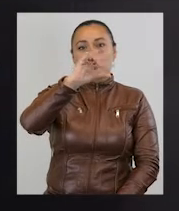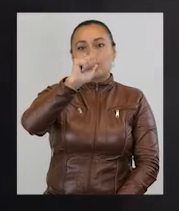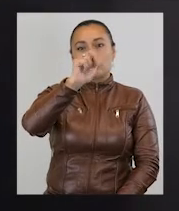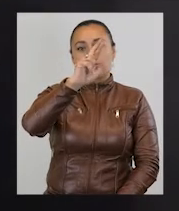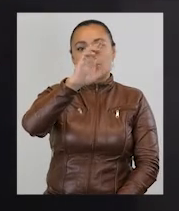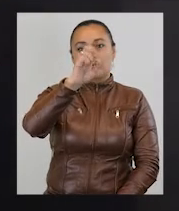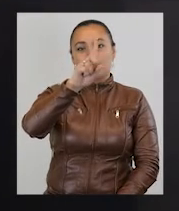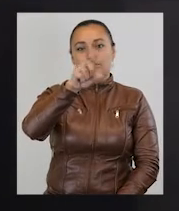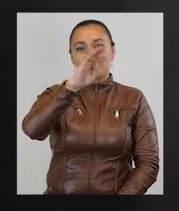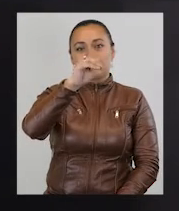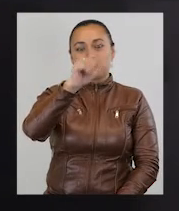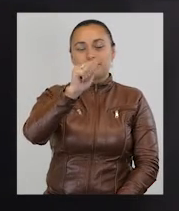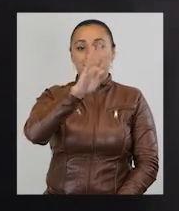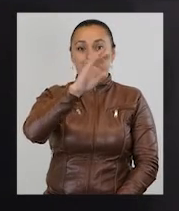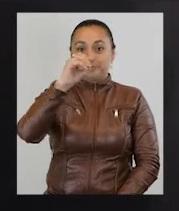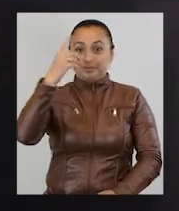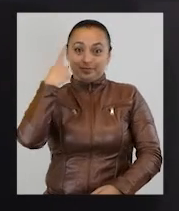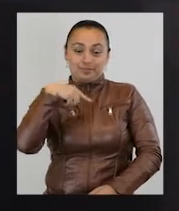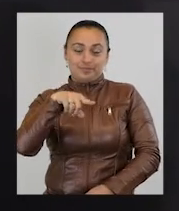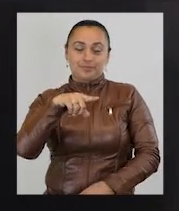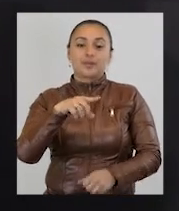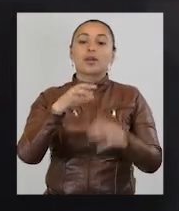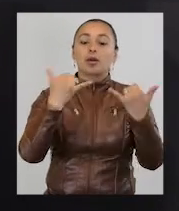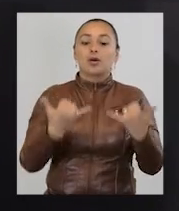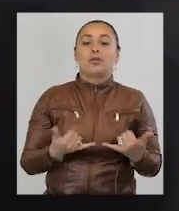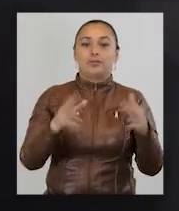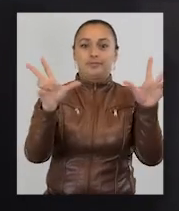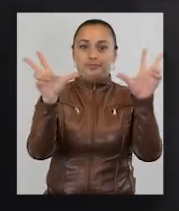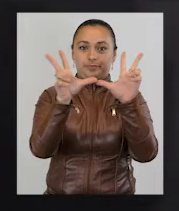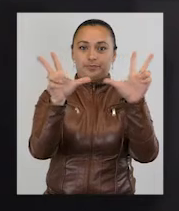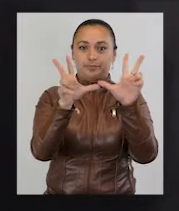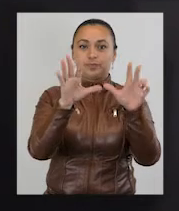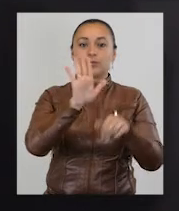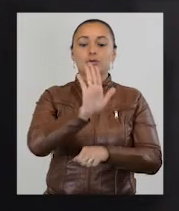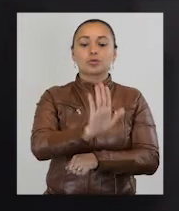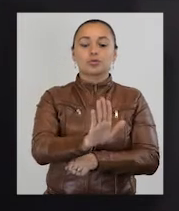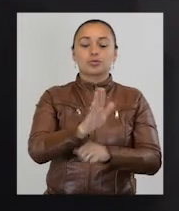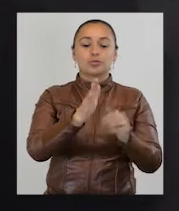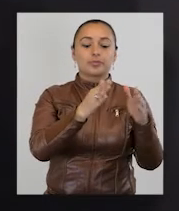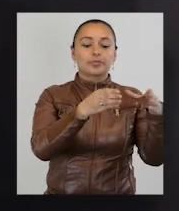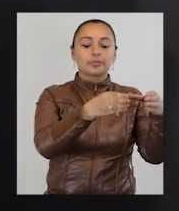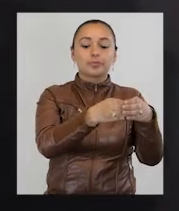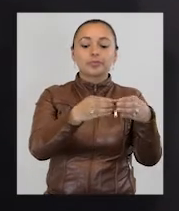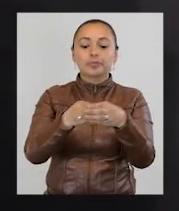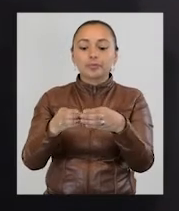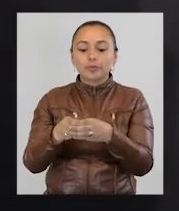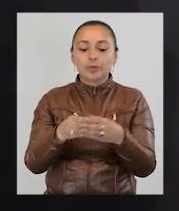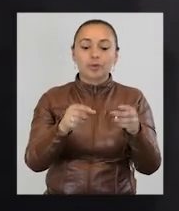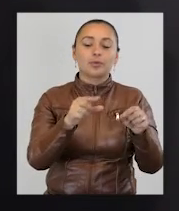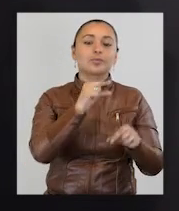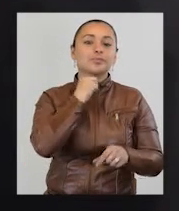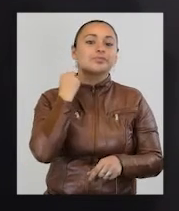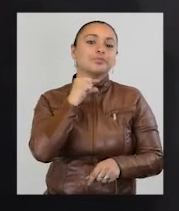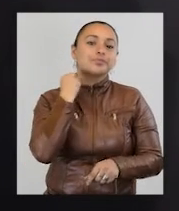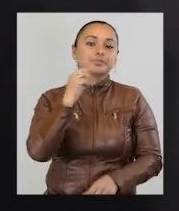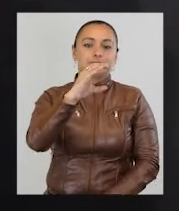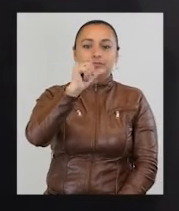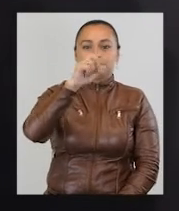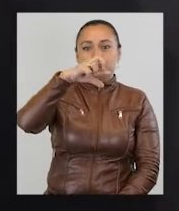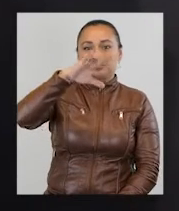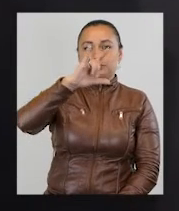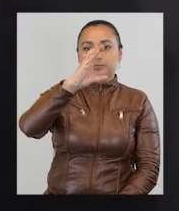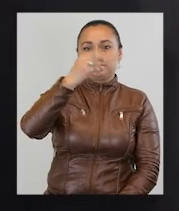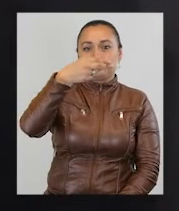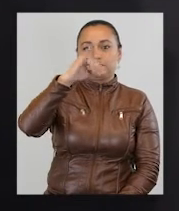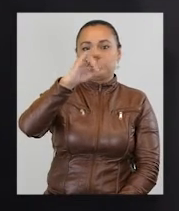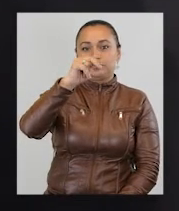Cuaresma. Desde la institución universitaria SESMA, los hermanos menores capuchinos dan un saludo